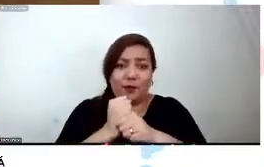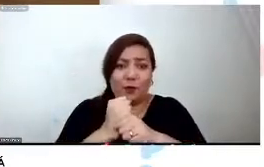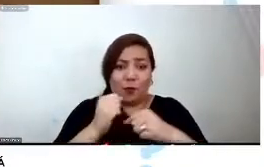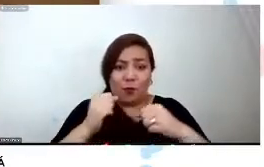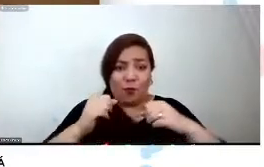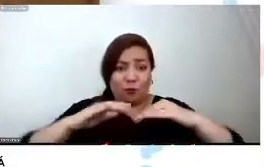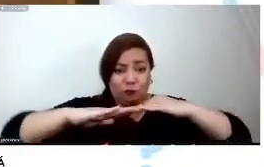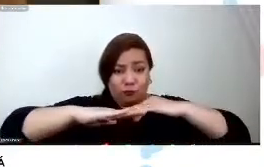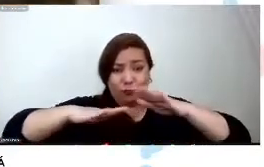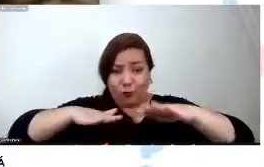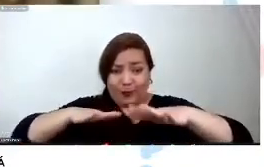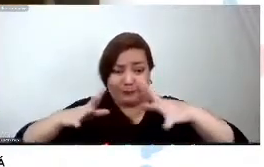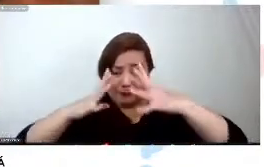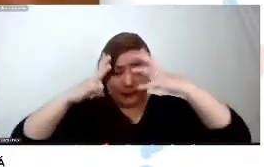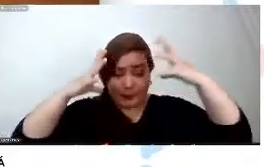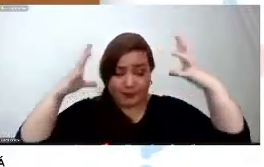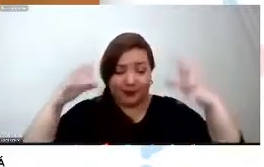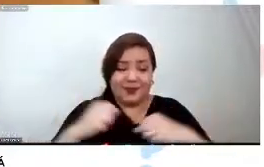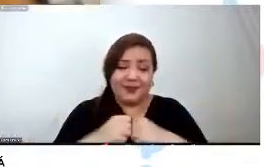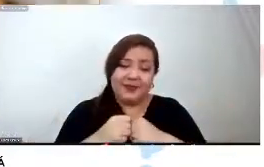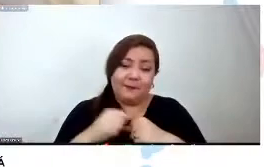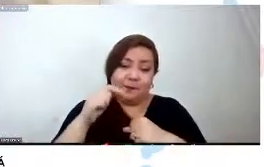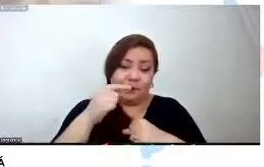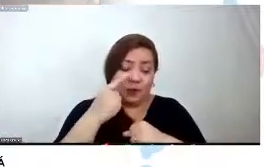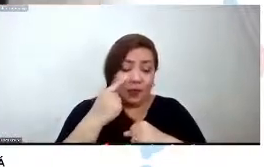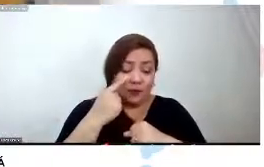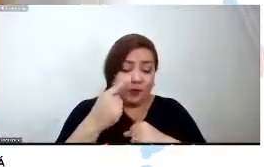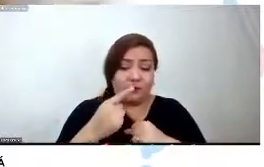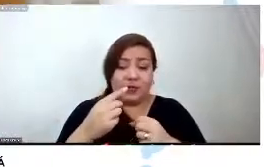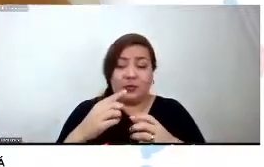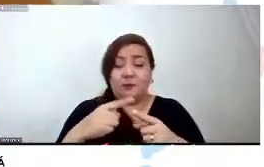tremendo. Allá vamos a poder ver que hay algunas cajas.